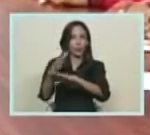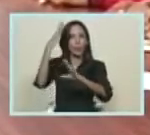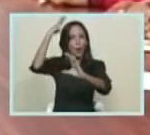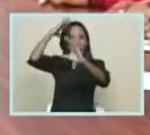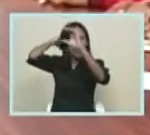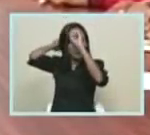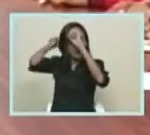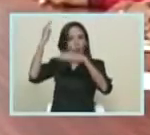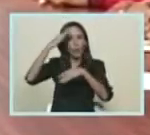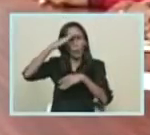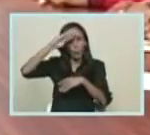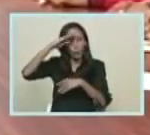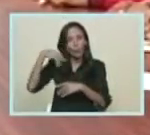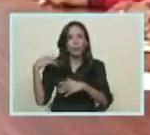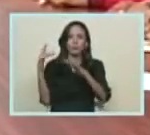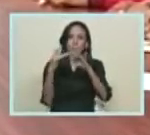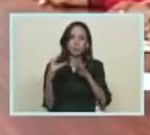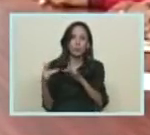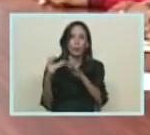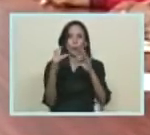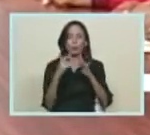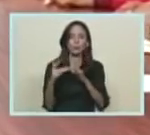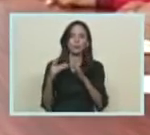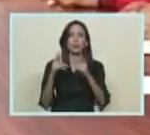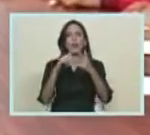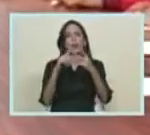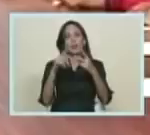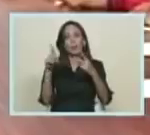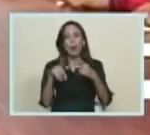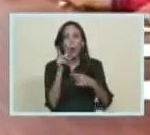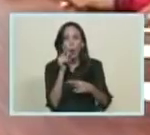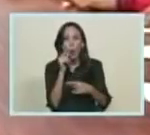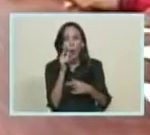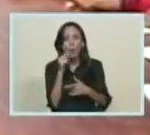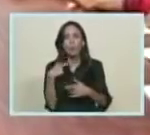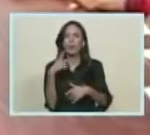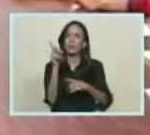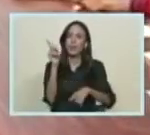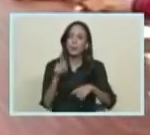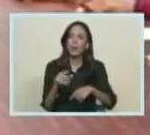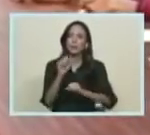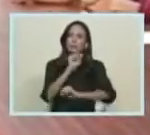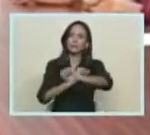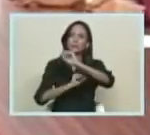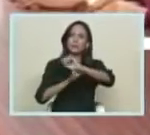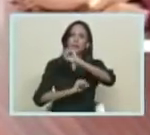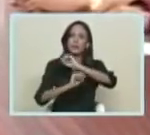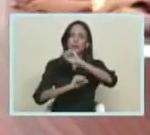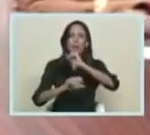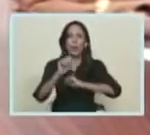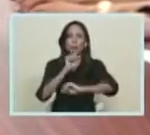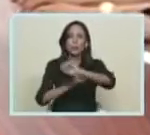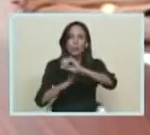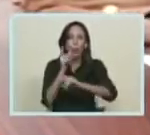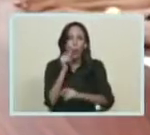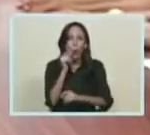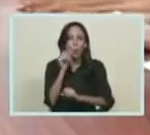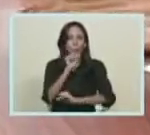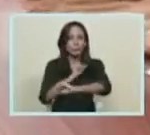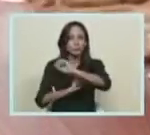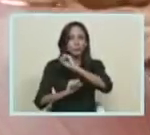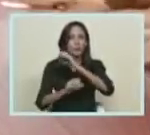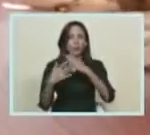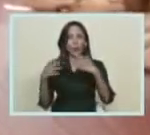Cuba, tuvimos la oportunidad de interactuar con el comandante Balaguer, hombre que luchó codo a codo con el comandante Fidel Castro, donde